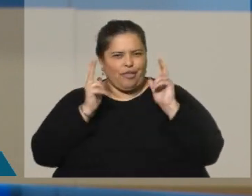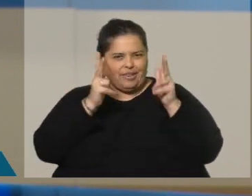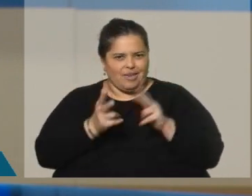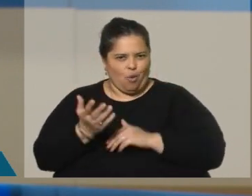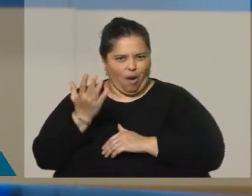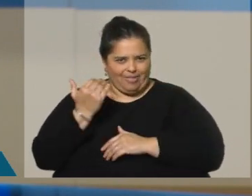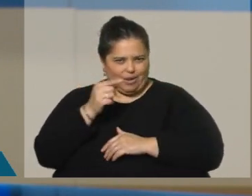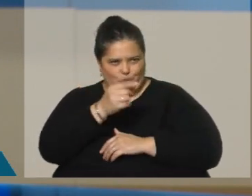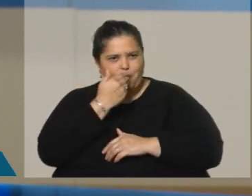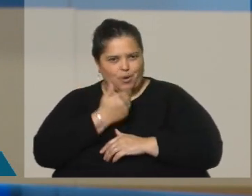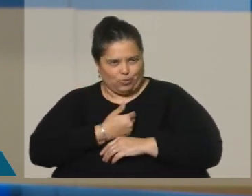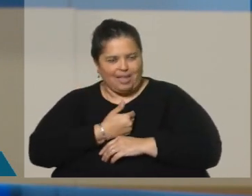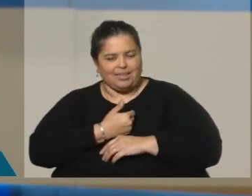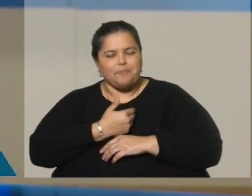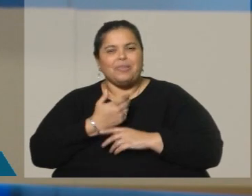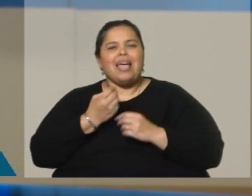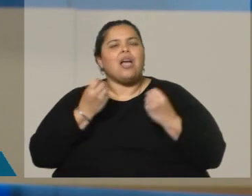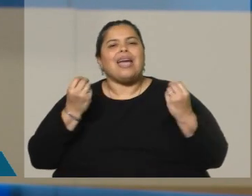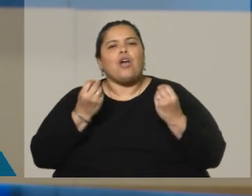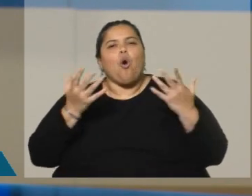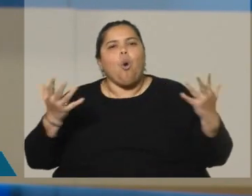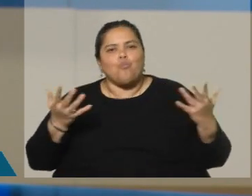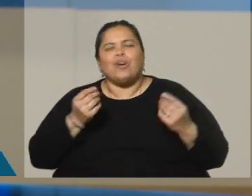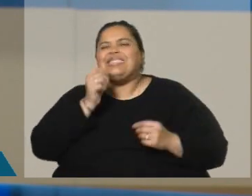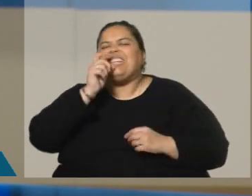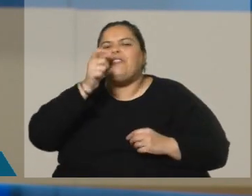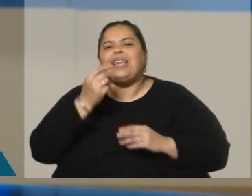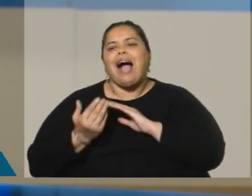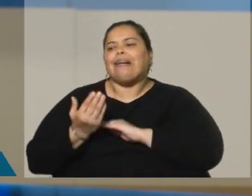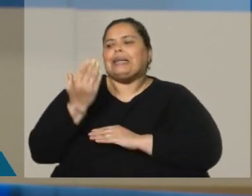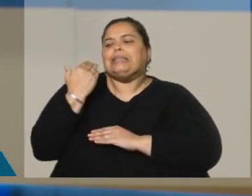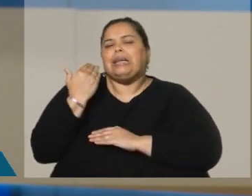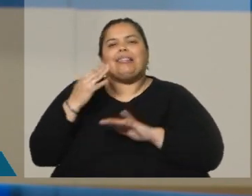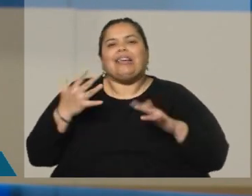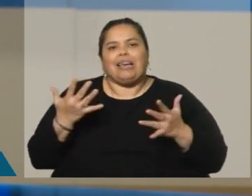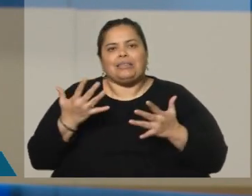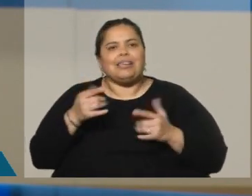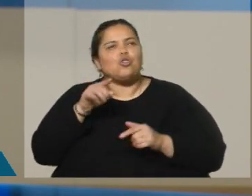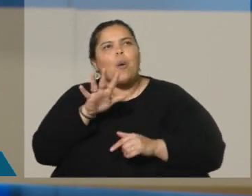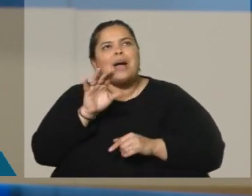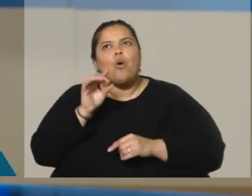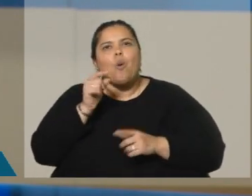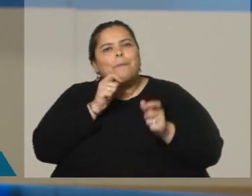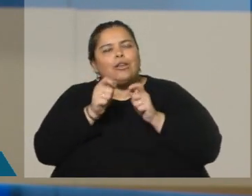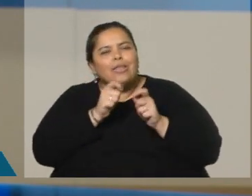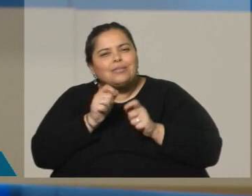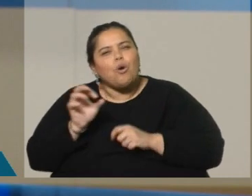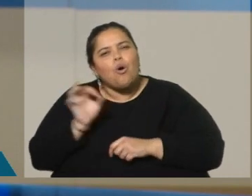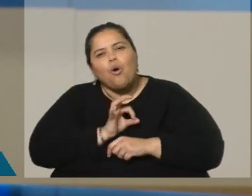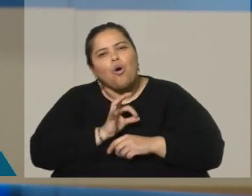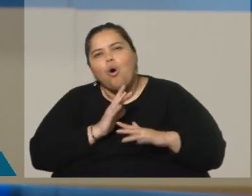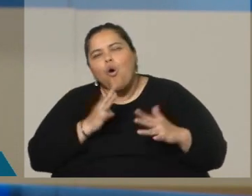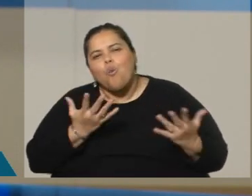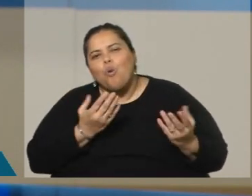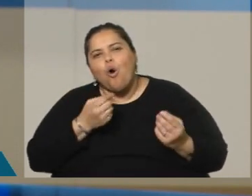tu primera pregunta el carácter de reciente Si eso nos más un objeto del periodismo Si eso no es más un objeto de